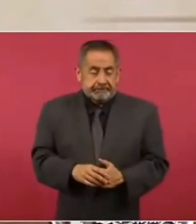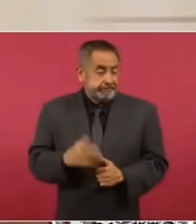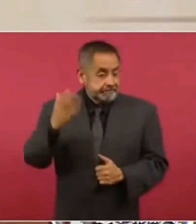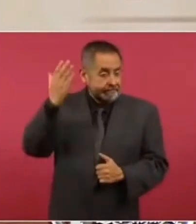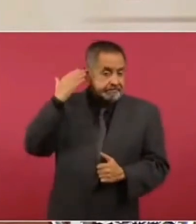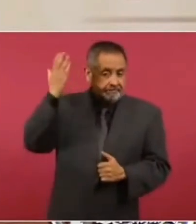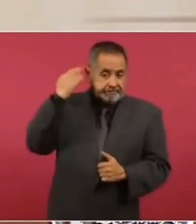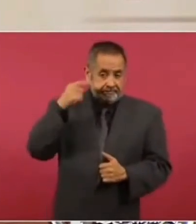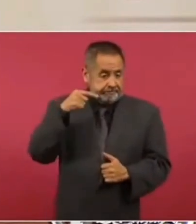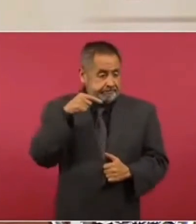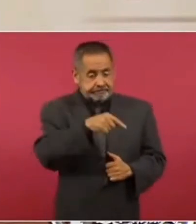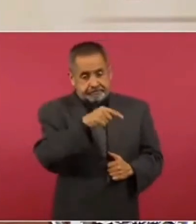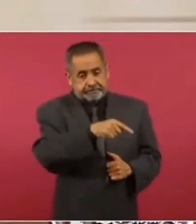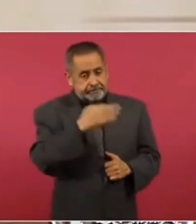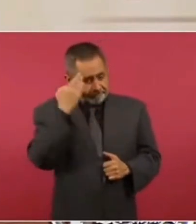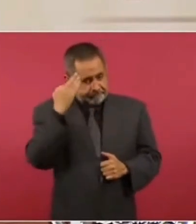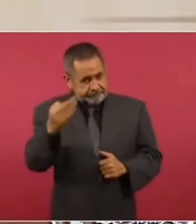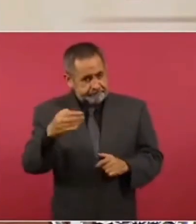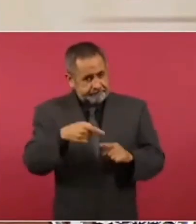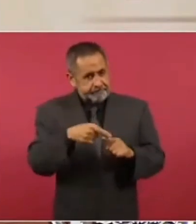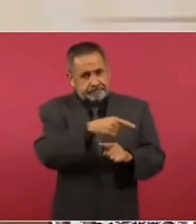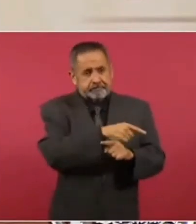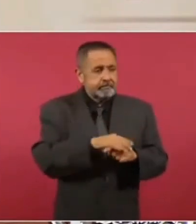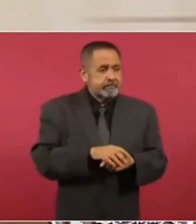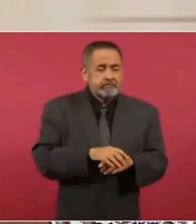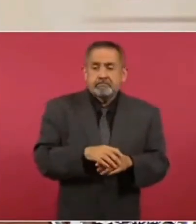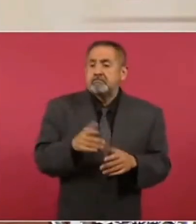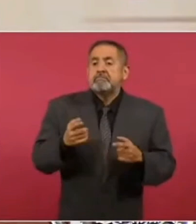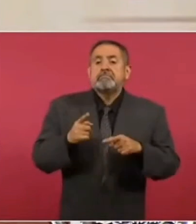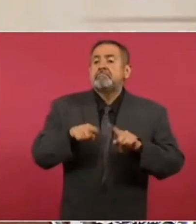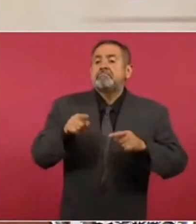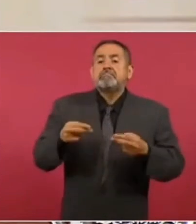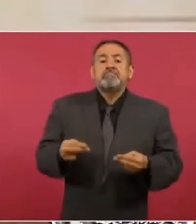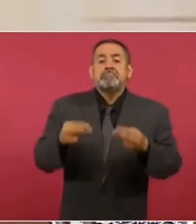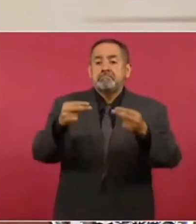Todo lo dejaban al mercado.